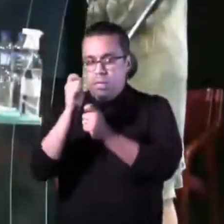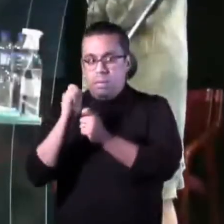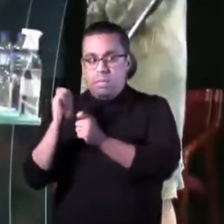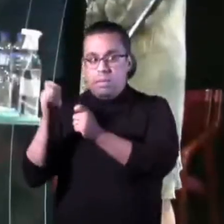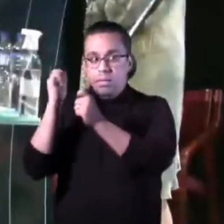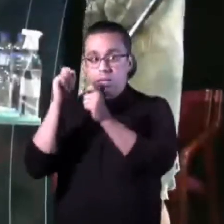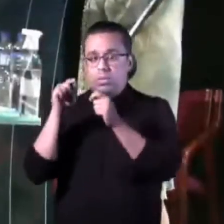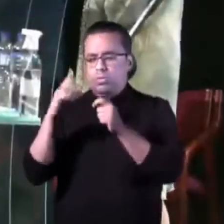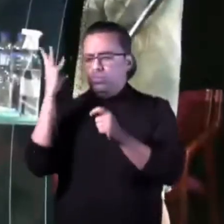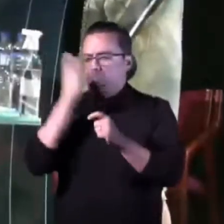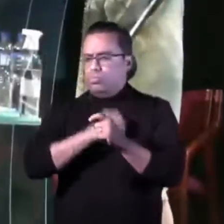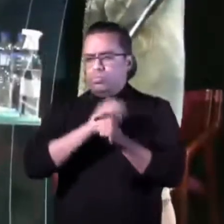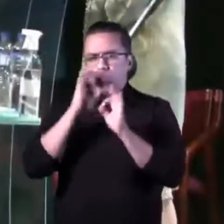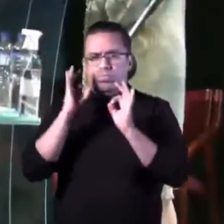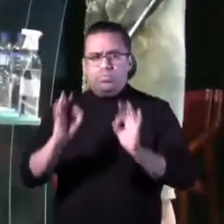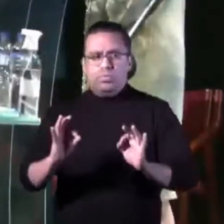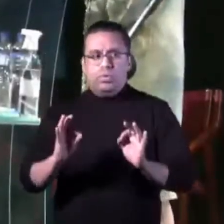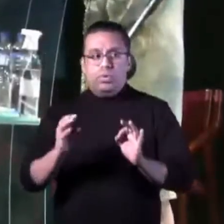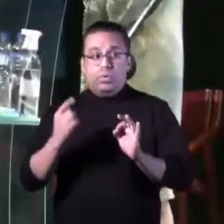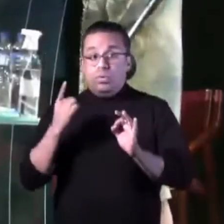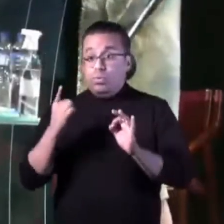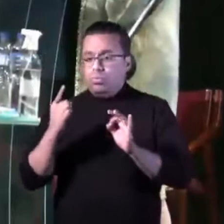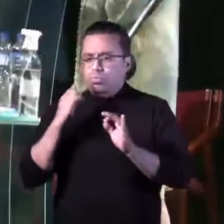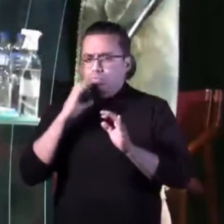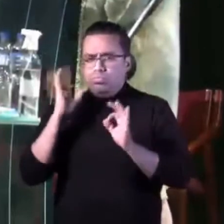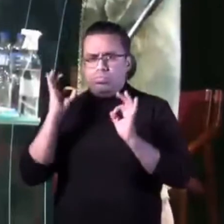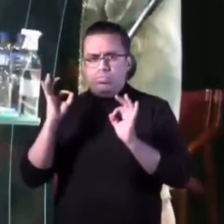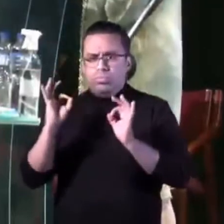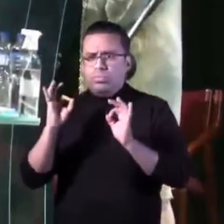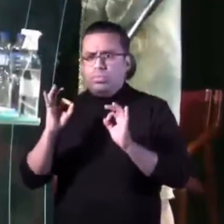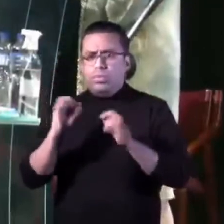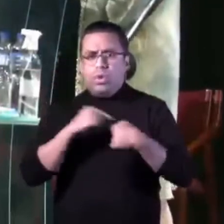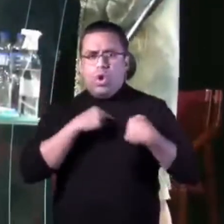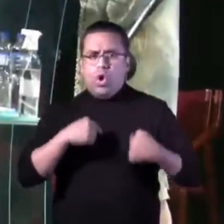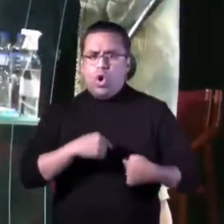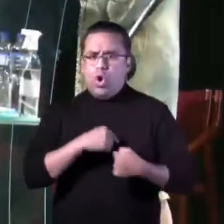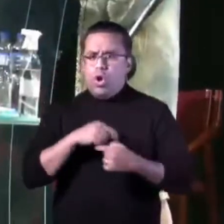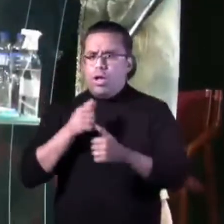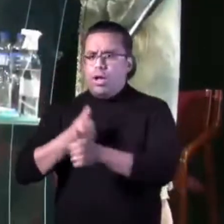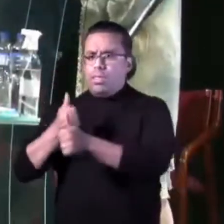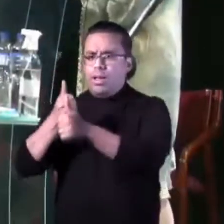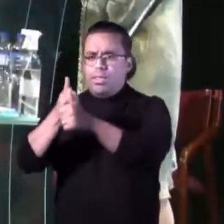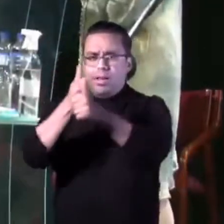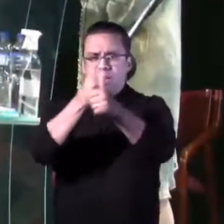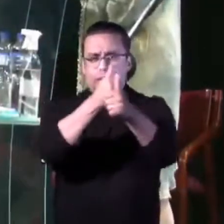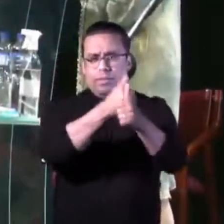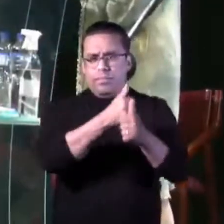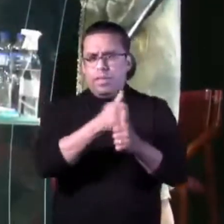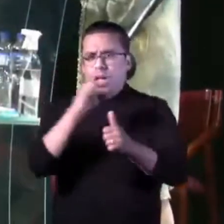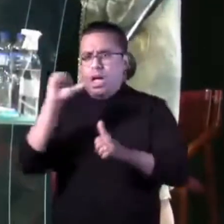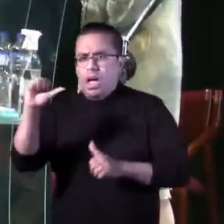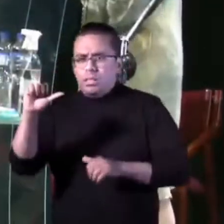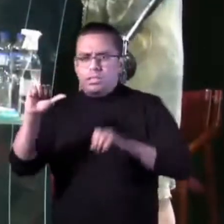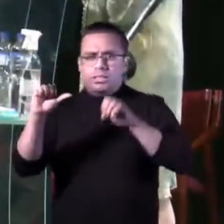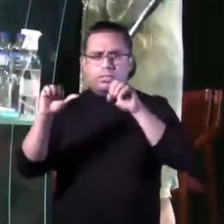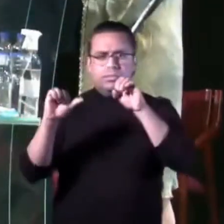una bella obra porque en cada corazón de cada una de estas personas, de estas mujeres,